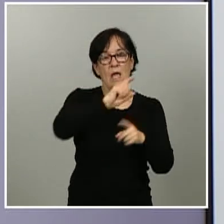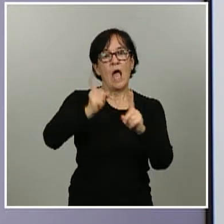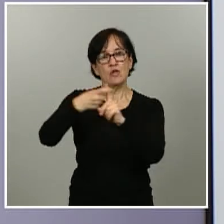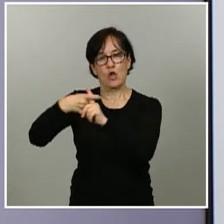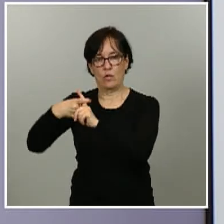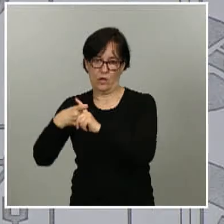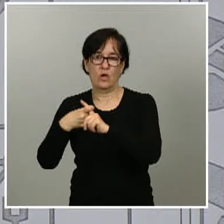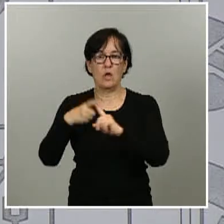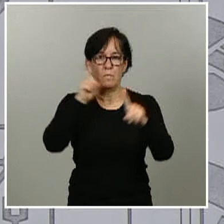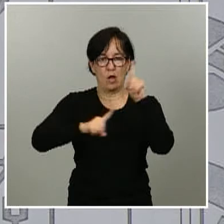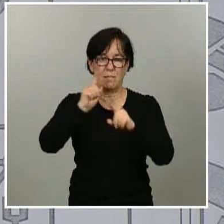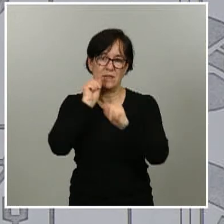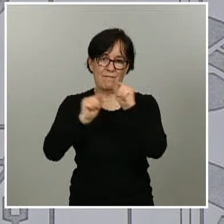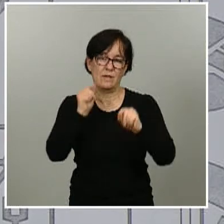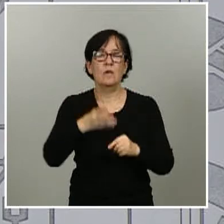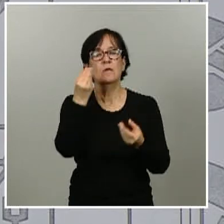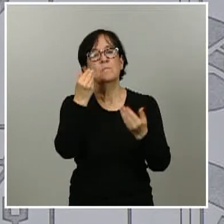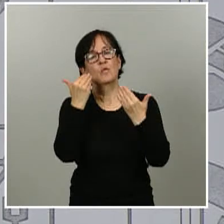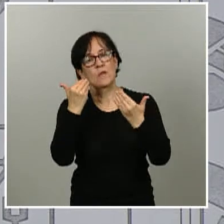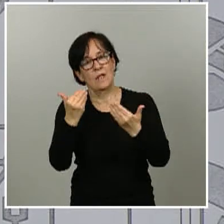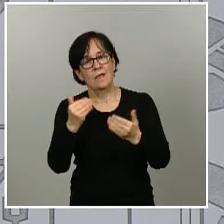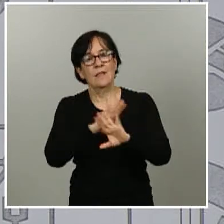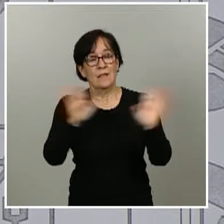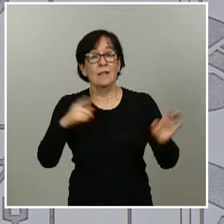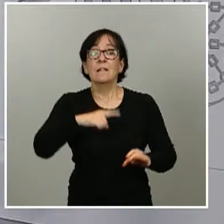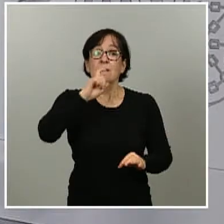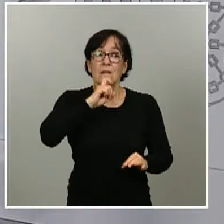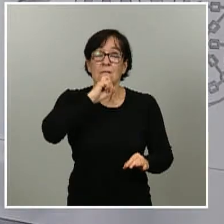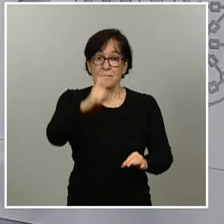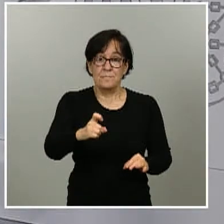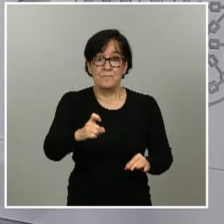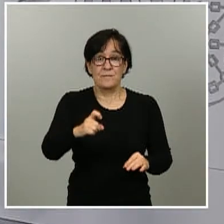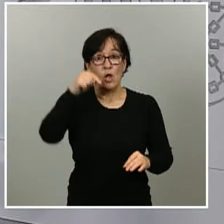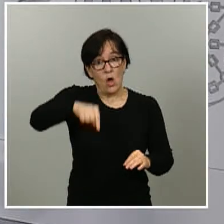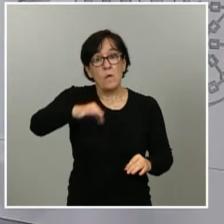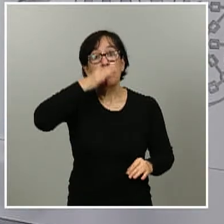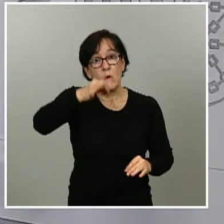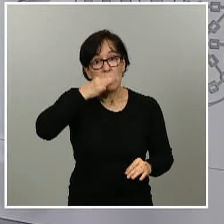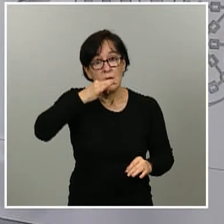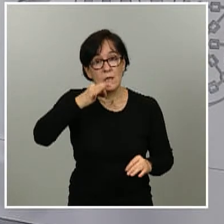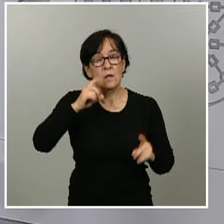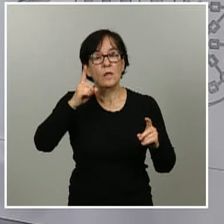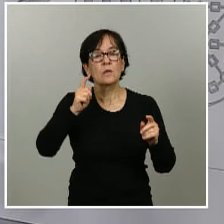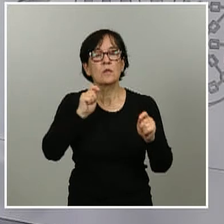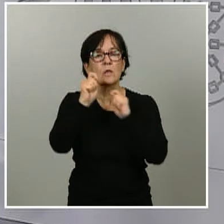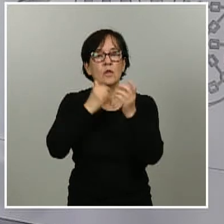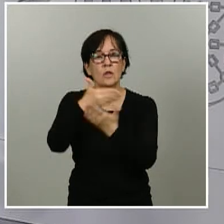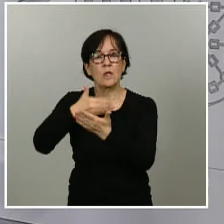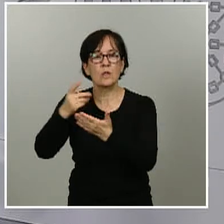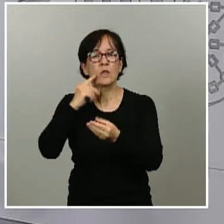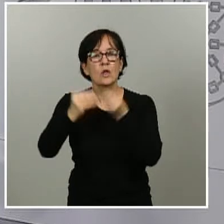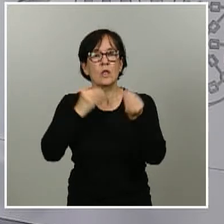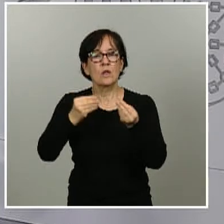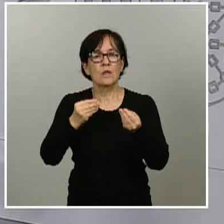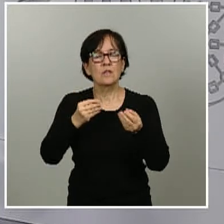infecciosos. Muchas gracias. Nada más, les recordamos que esta tarde tendrá lugar una rueda de prensa en la que se ofrecerán esos